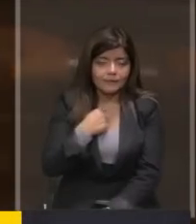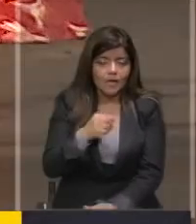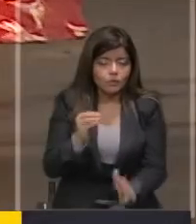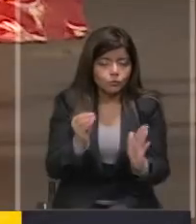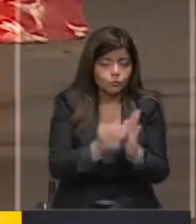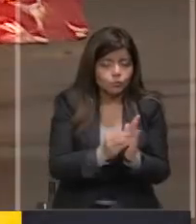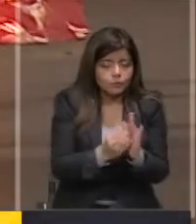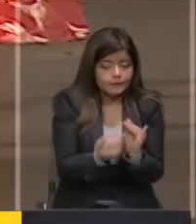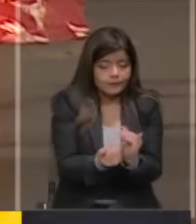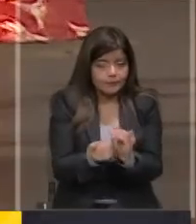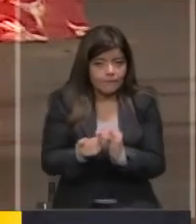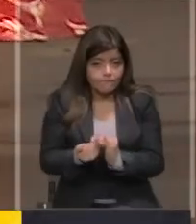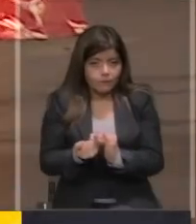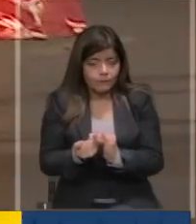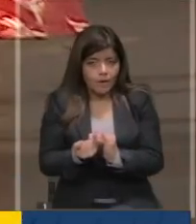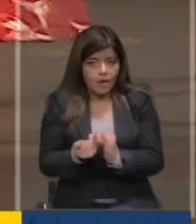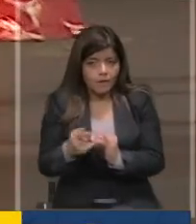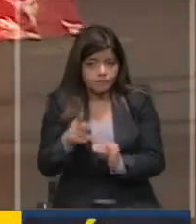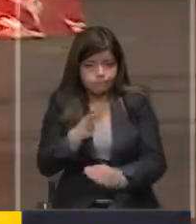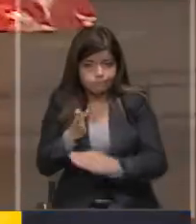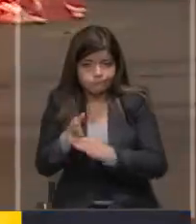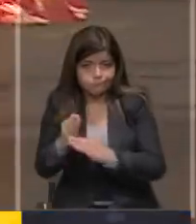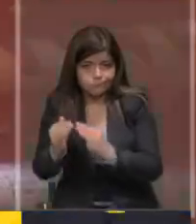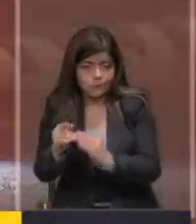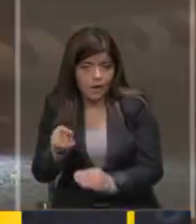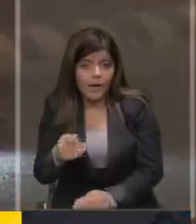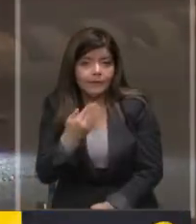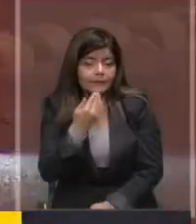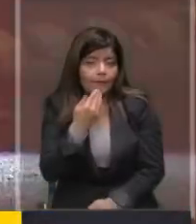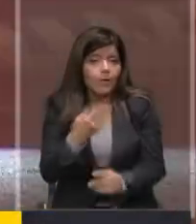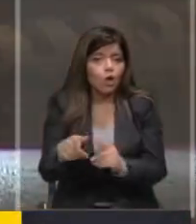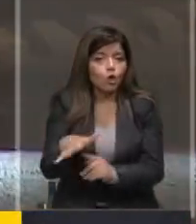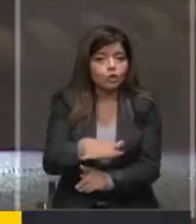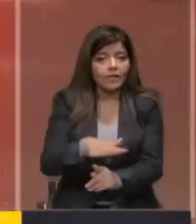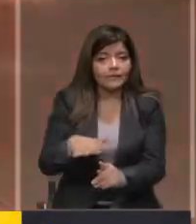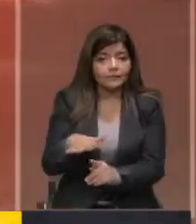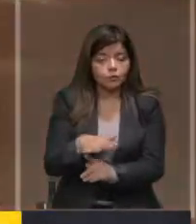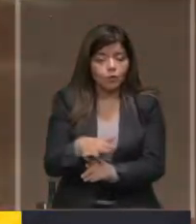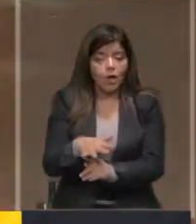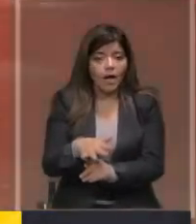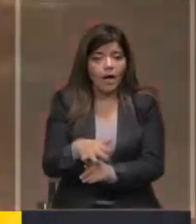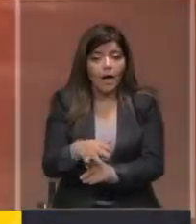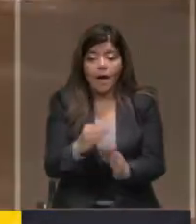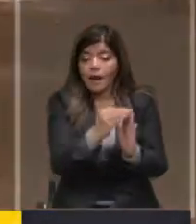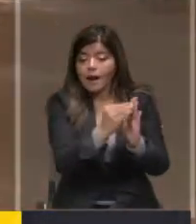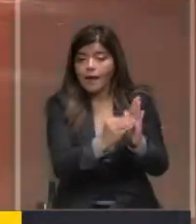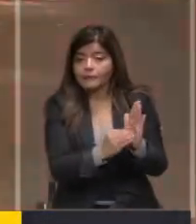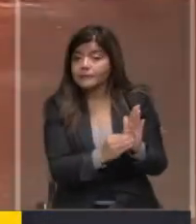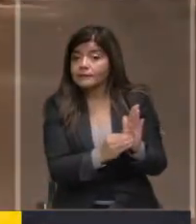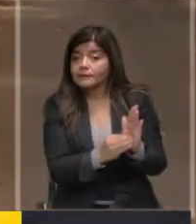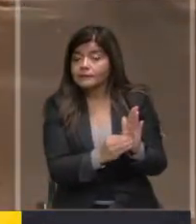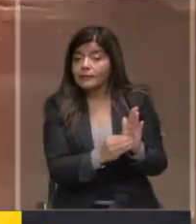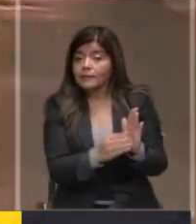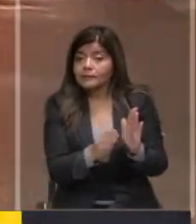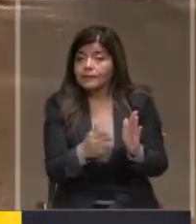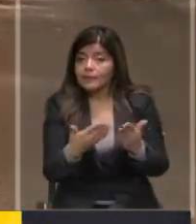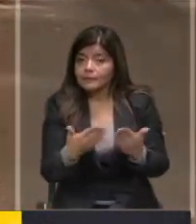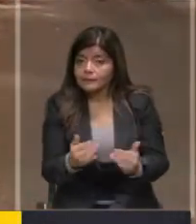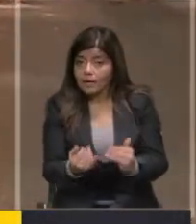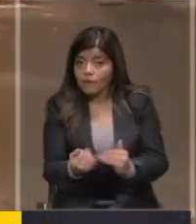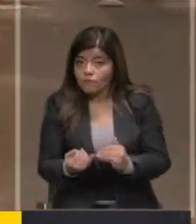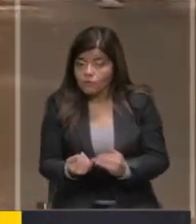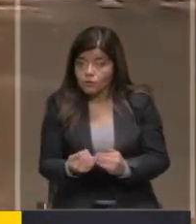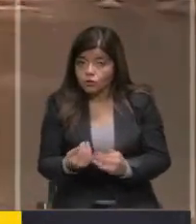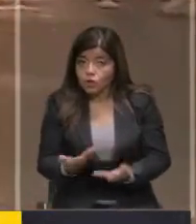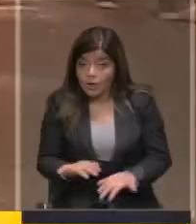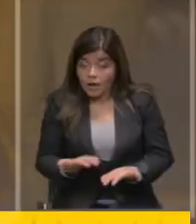que recibieron las policías pero también otra situación y otro antecedente que se ha actualizado en las últimas horas